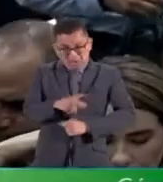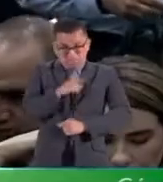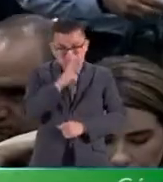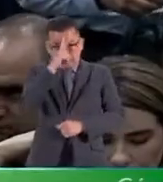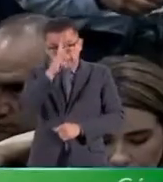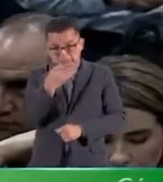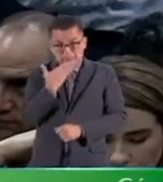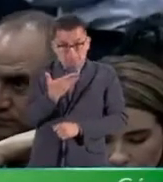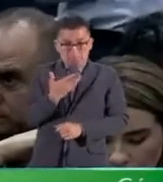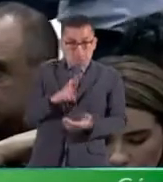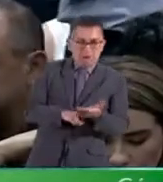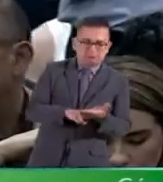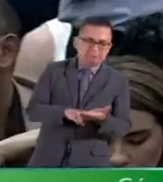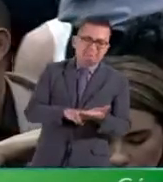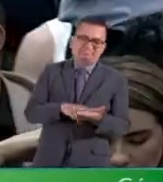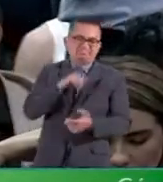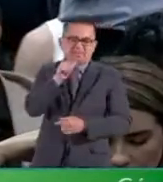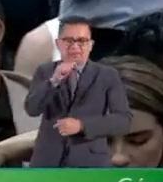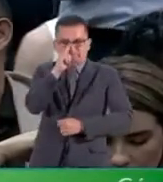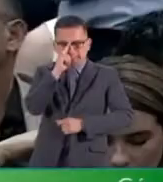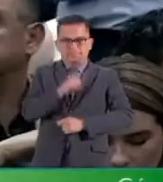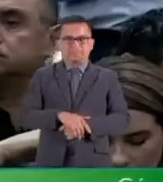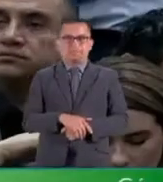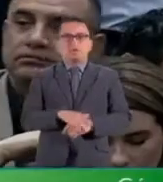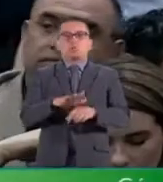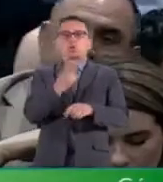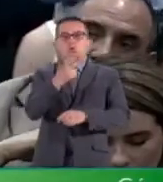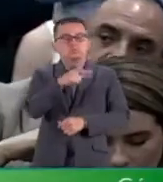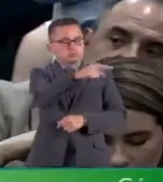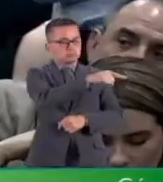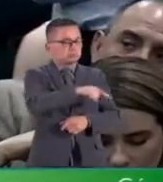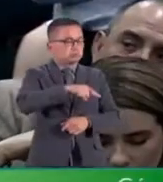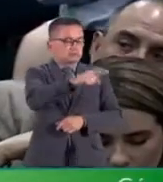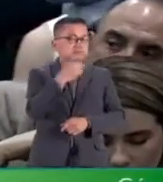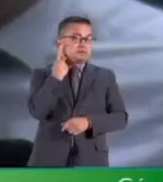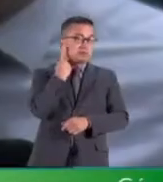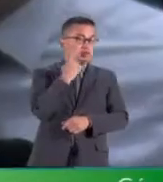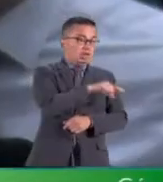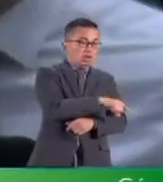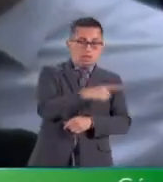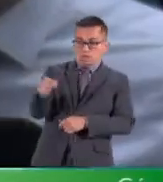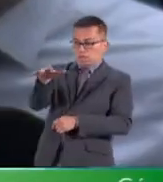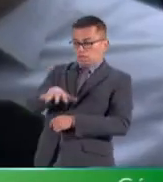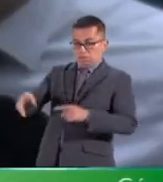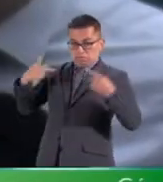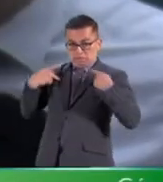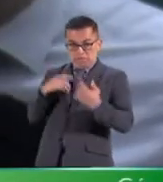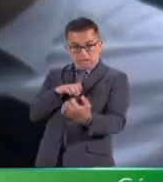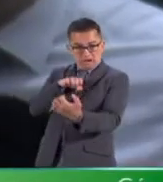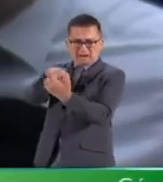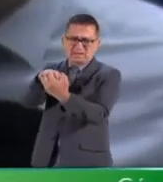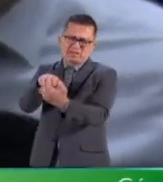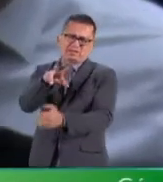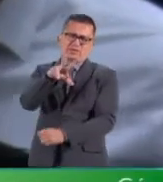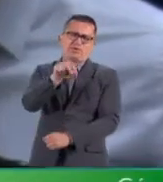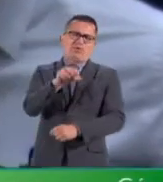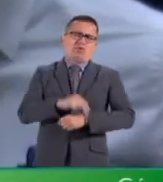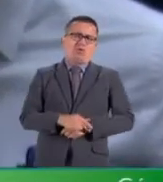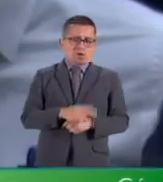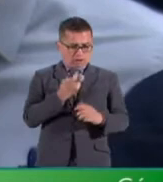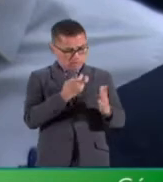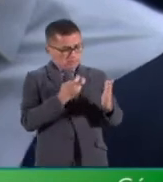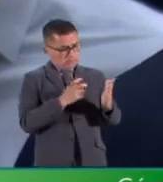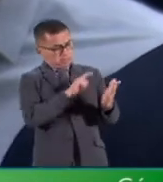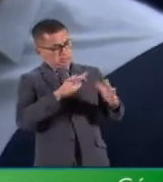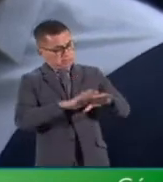eso, no engañen a la gente, diputadas y diputados. Con estos cambios no habrá un acceso más igualitario ante